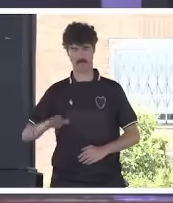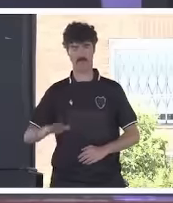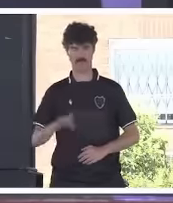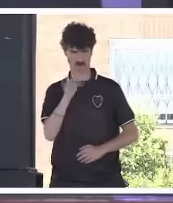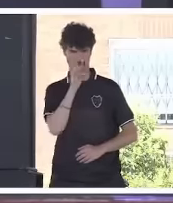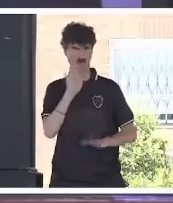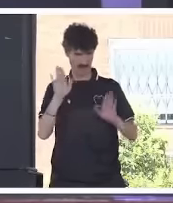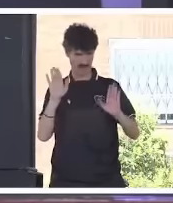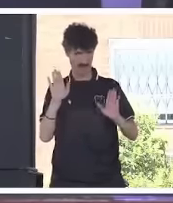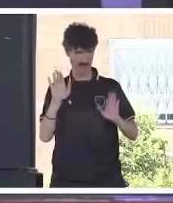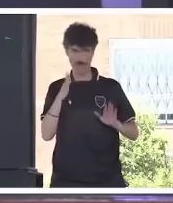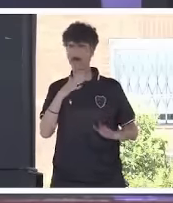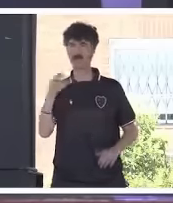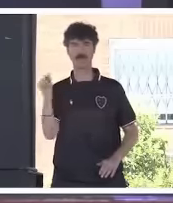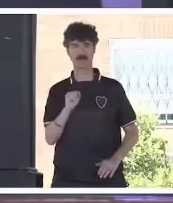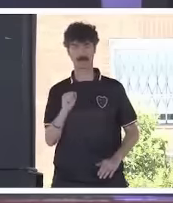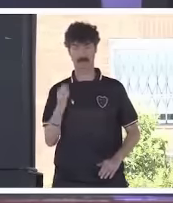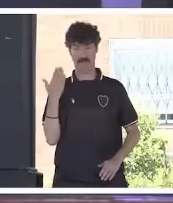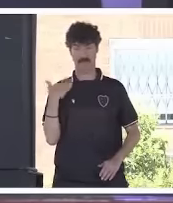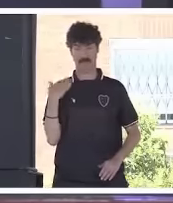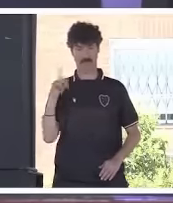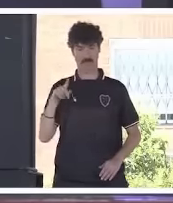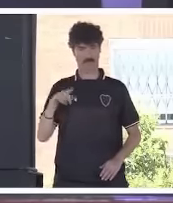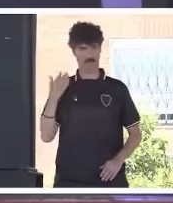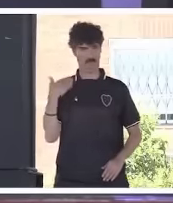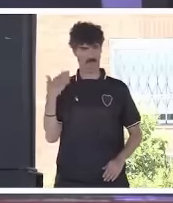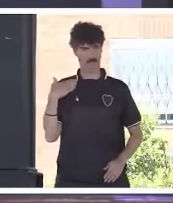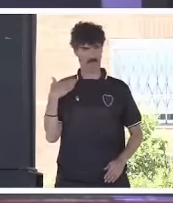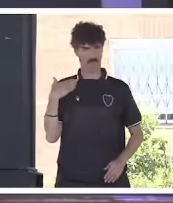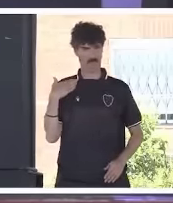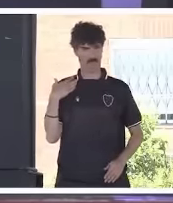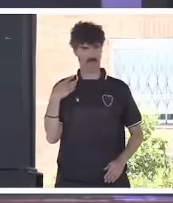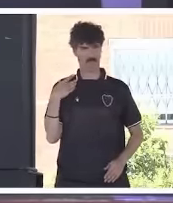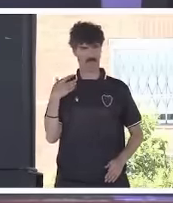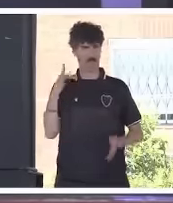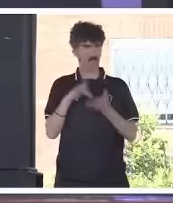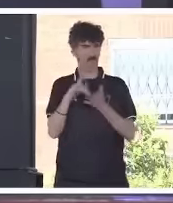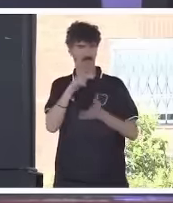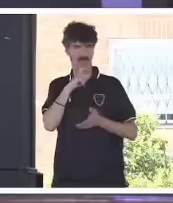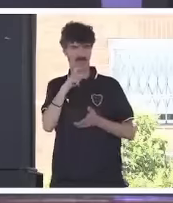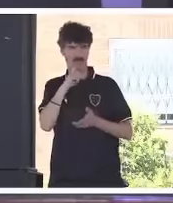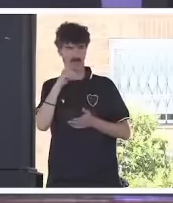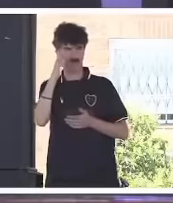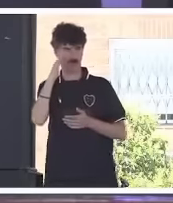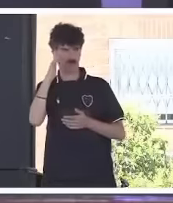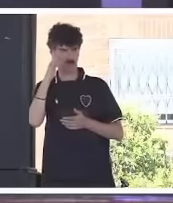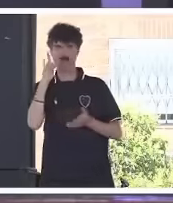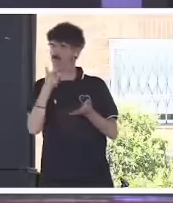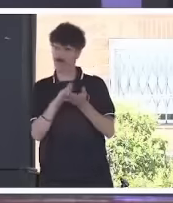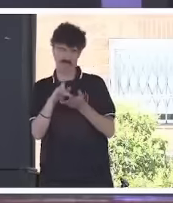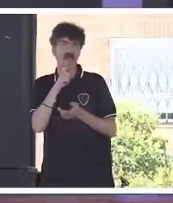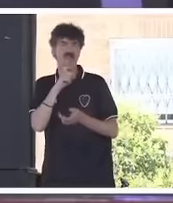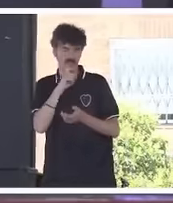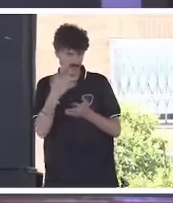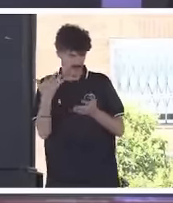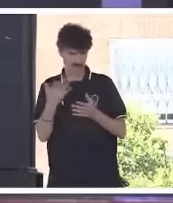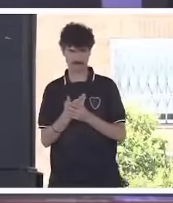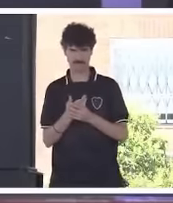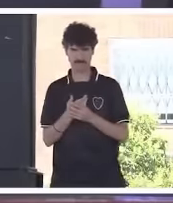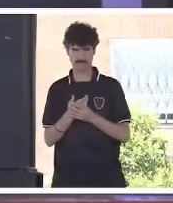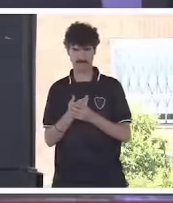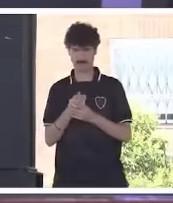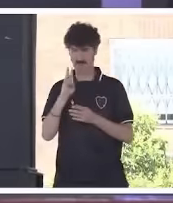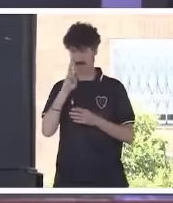todavía. Y hace unos meses, en un día muy difícil, y os imaginéis que ha habido muchos días difíciles en